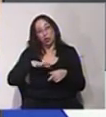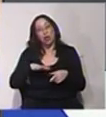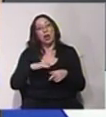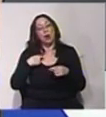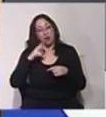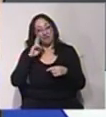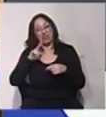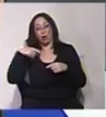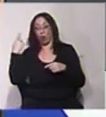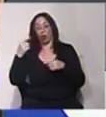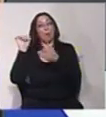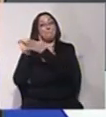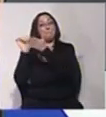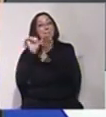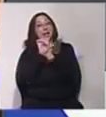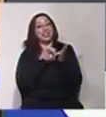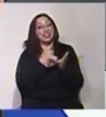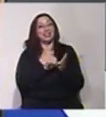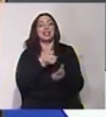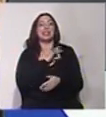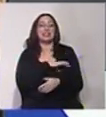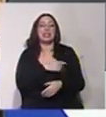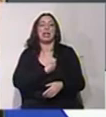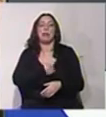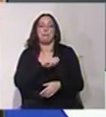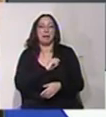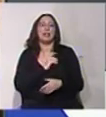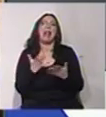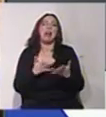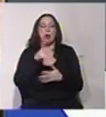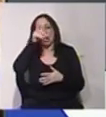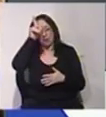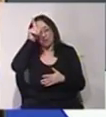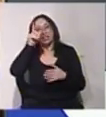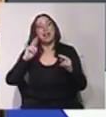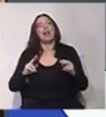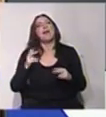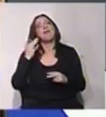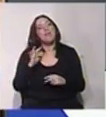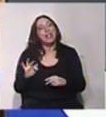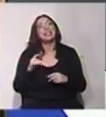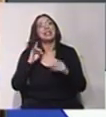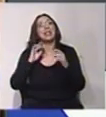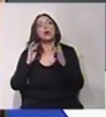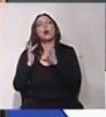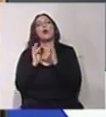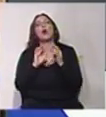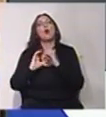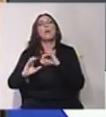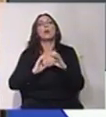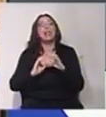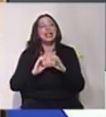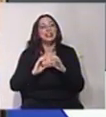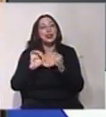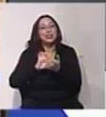uno ve en otros países, quiero decir Chile, España, algo de Alemania, algo de Francia, el sistema de comunicación es fundamental. Y el